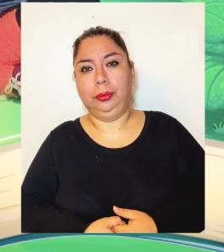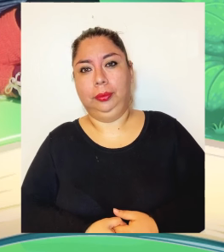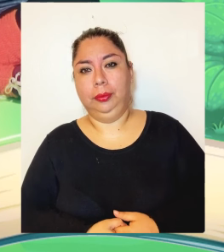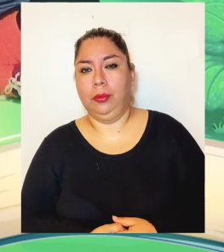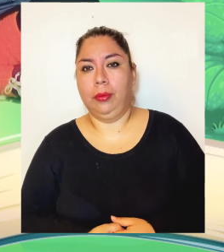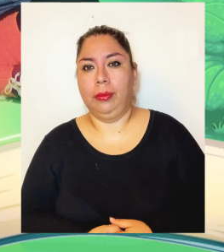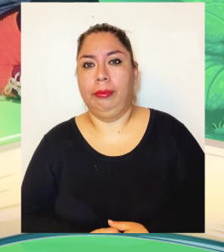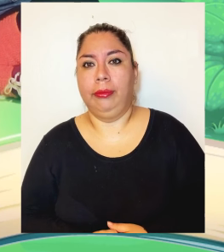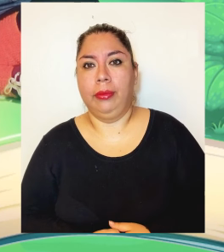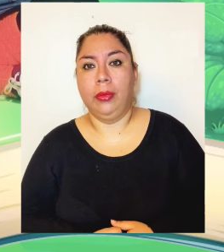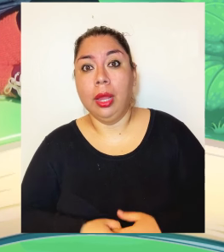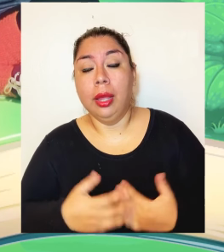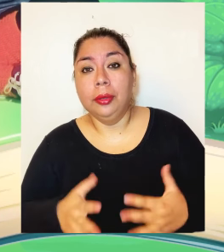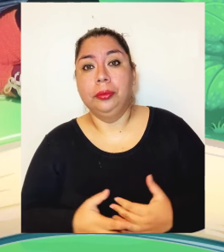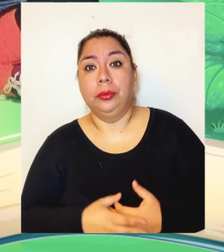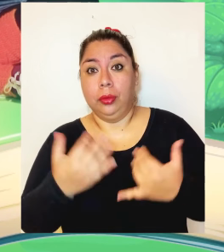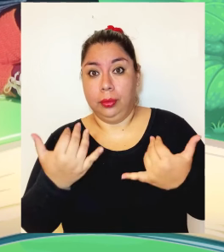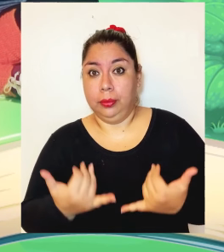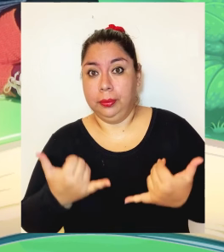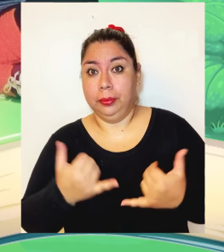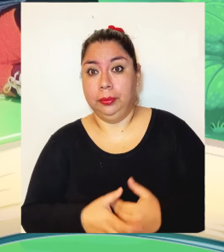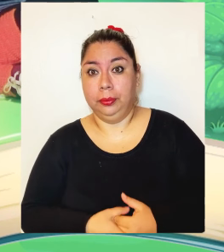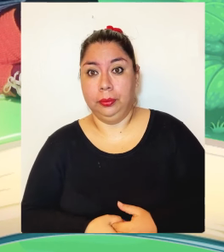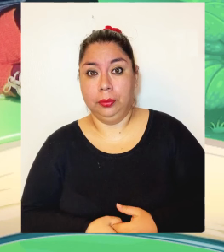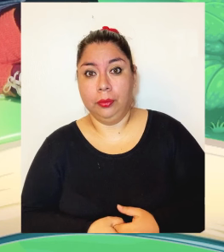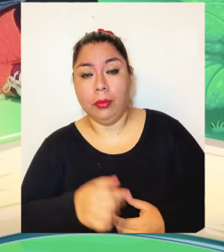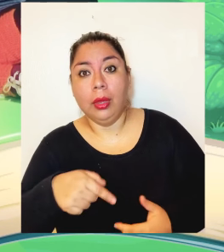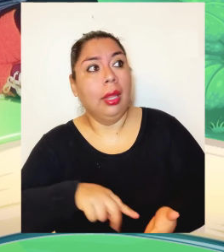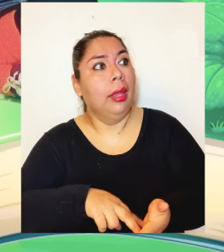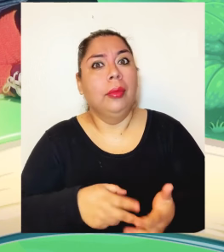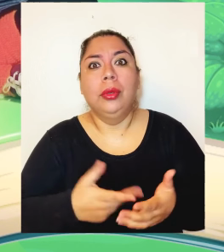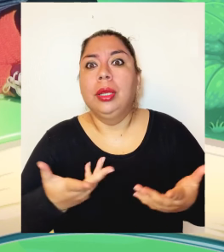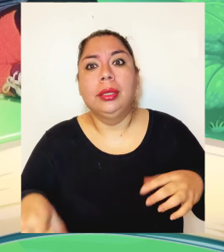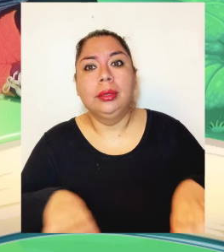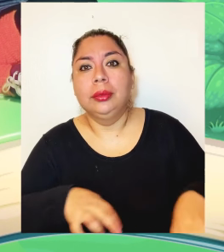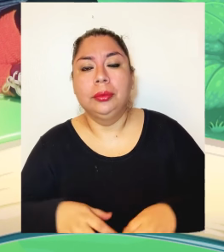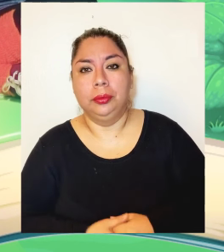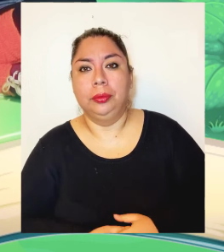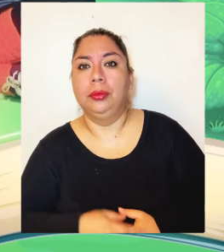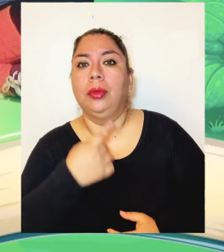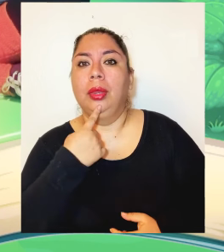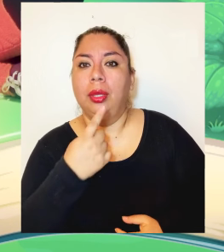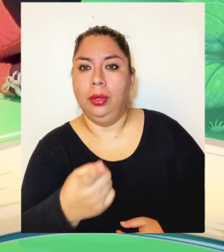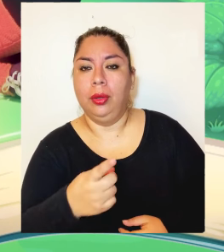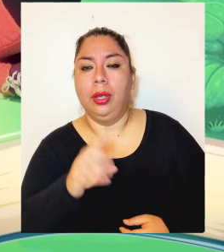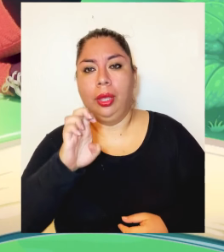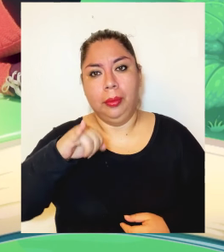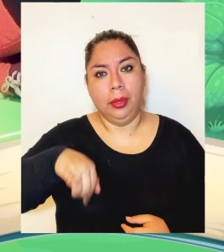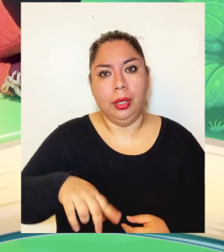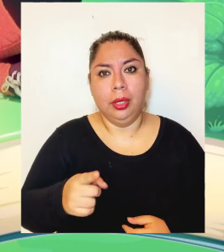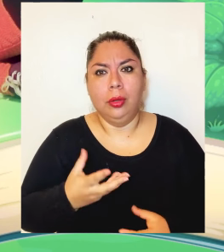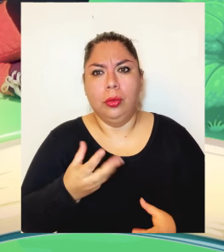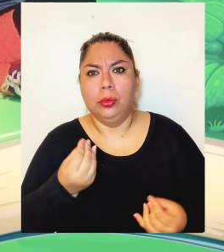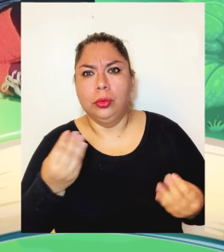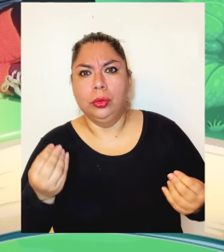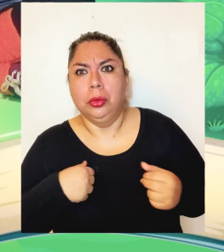Ay, ¿ahora qué voy a hacer? Expresó Emilia con mucho